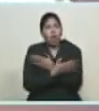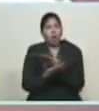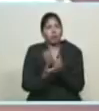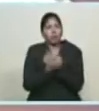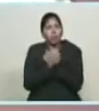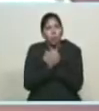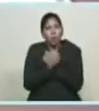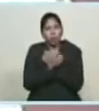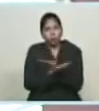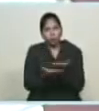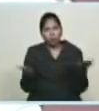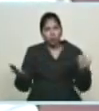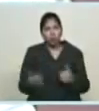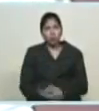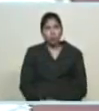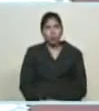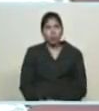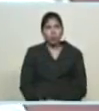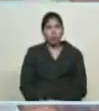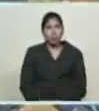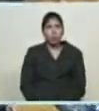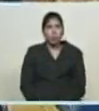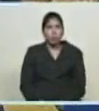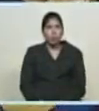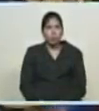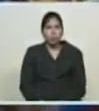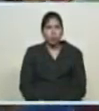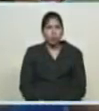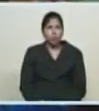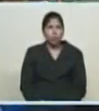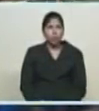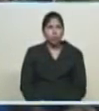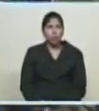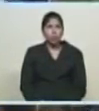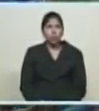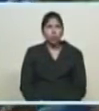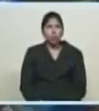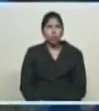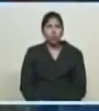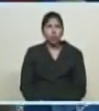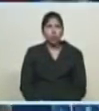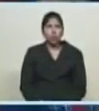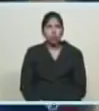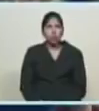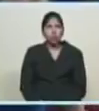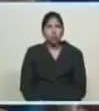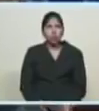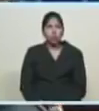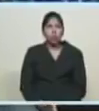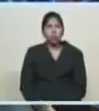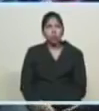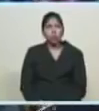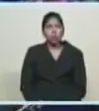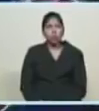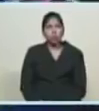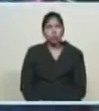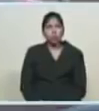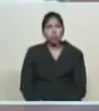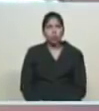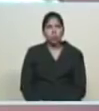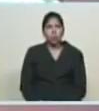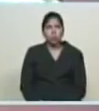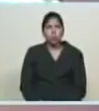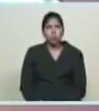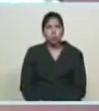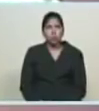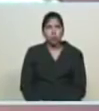amor. Gracias. Y en este momento, pues, cayendo y corriendo.